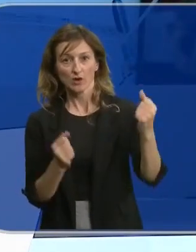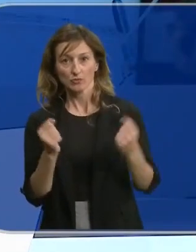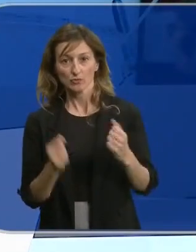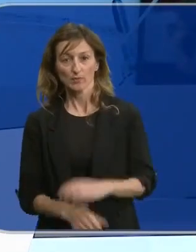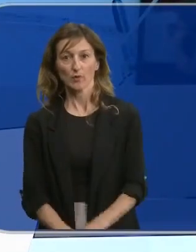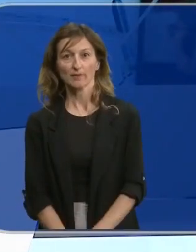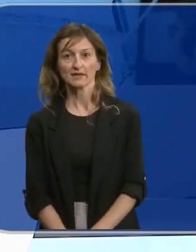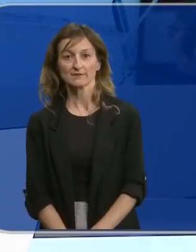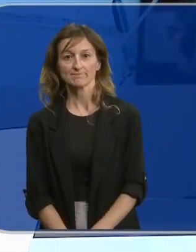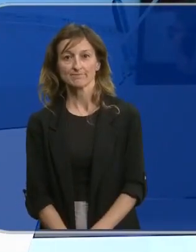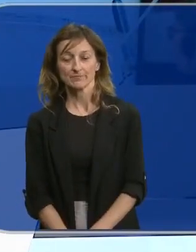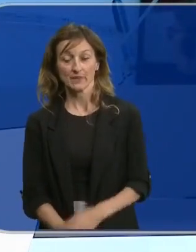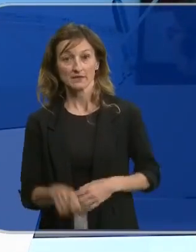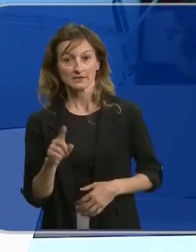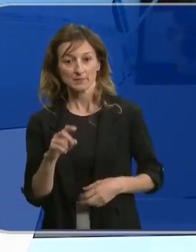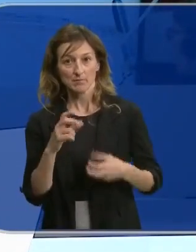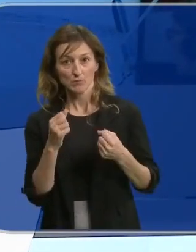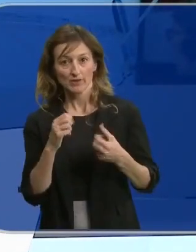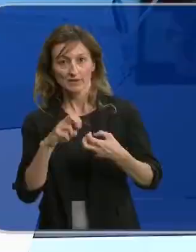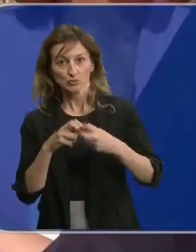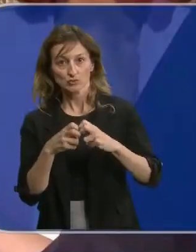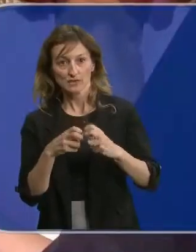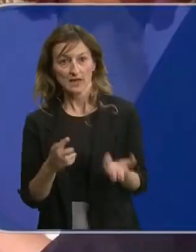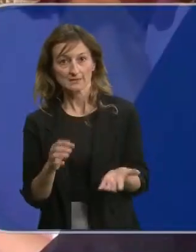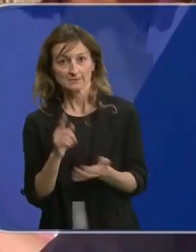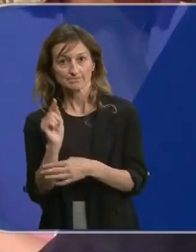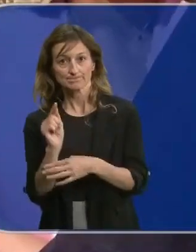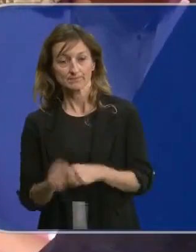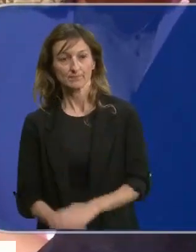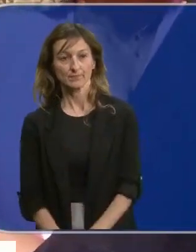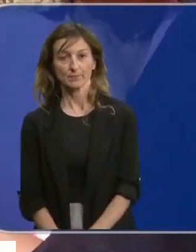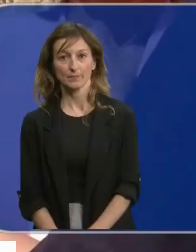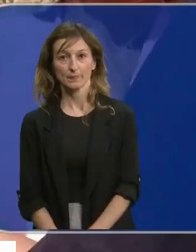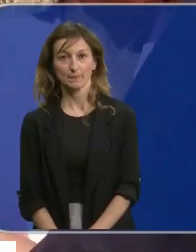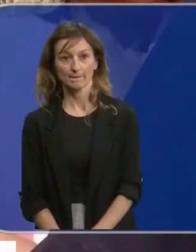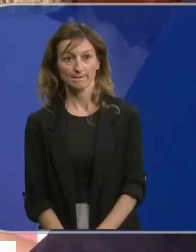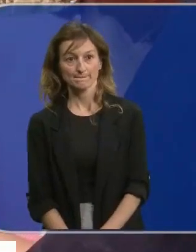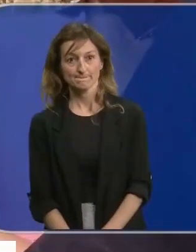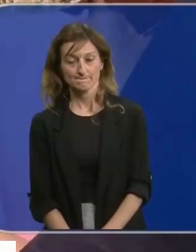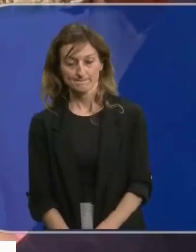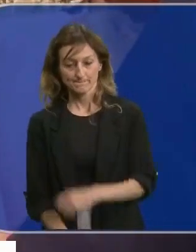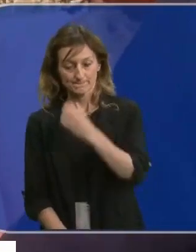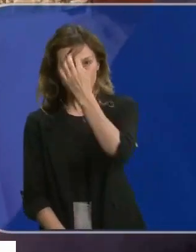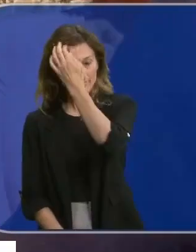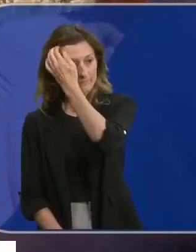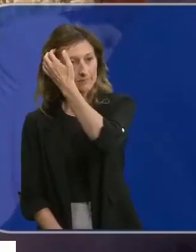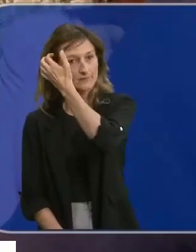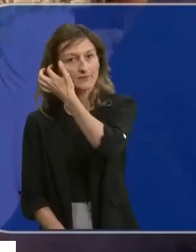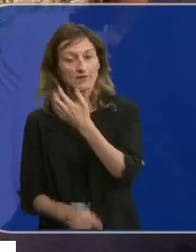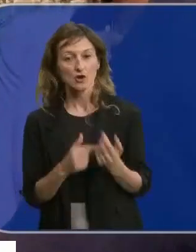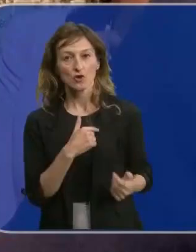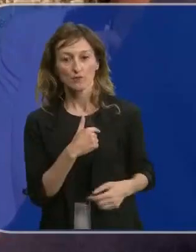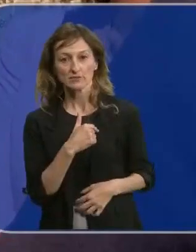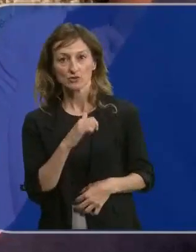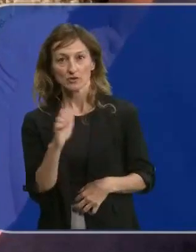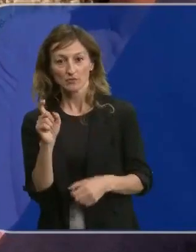también ha cuestionado el poder real que tendrá en Bruselas afortunadamente su posición dentro de la comisión europea es